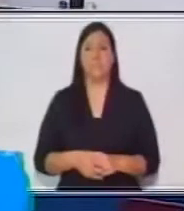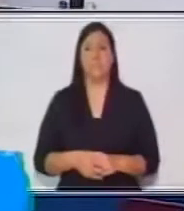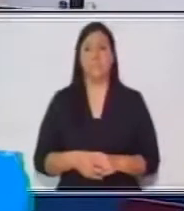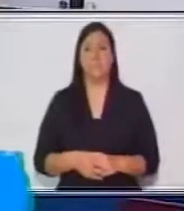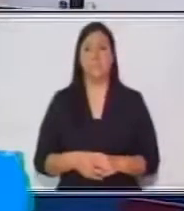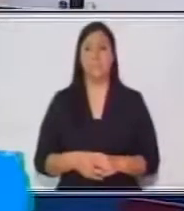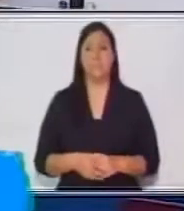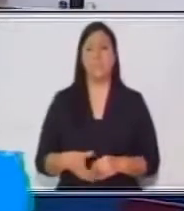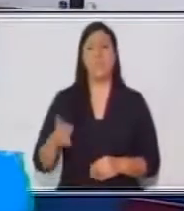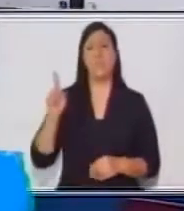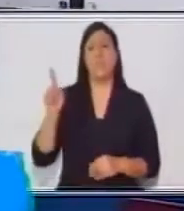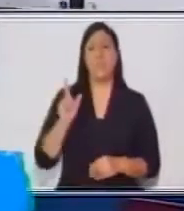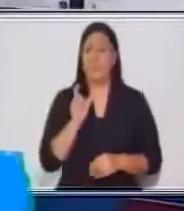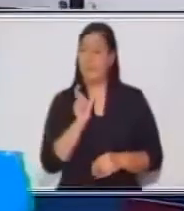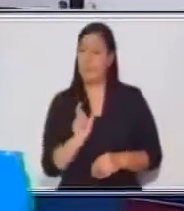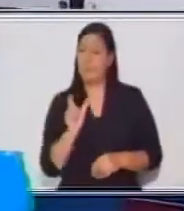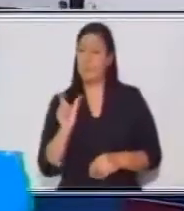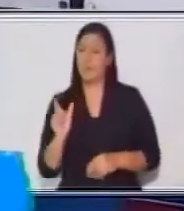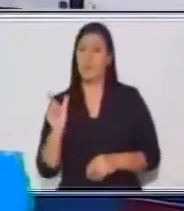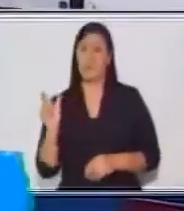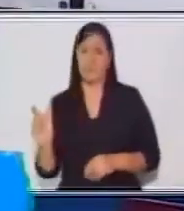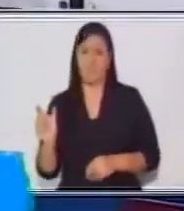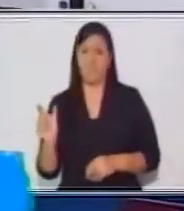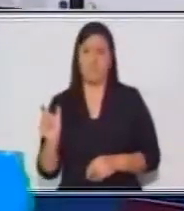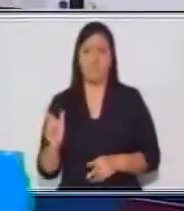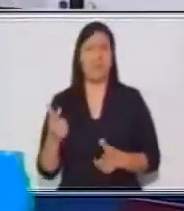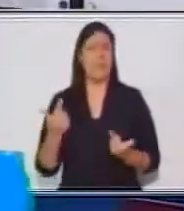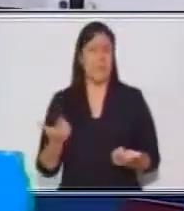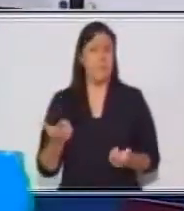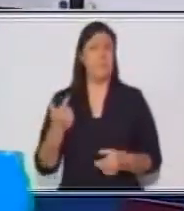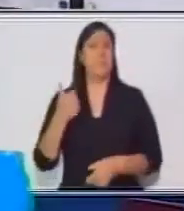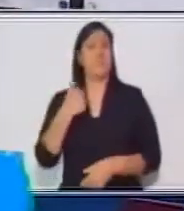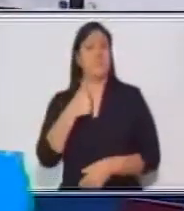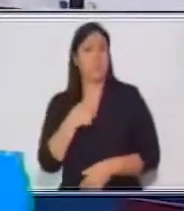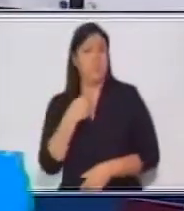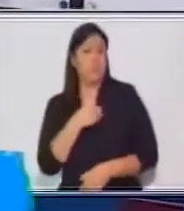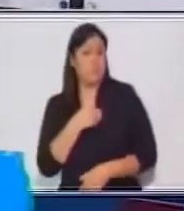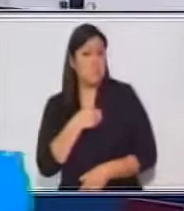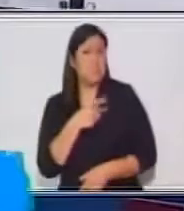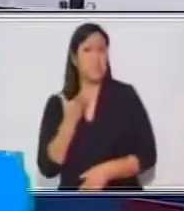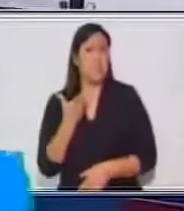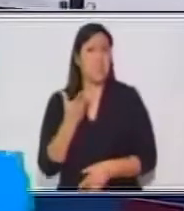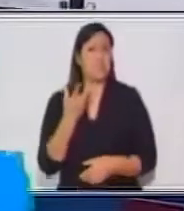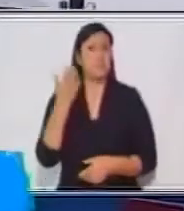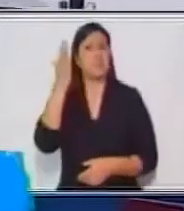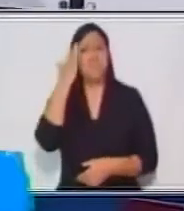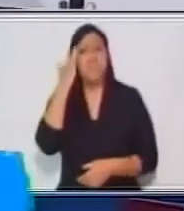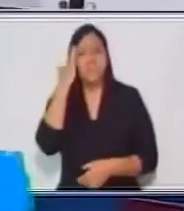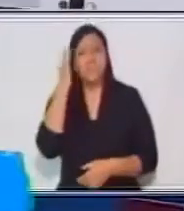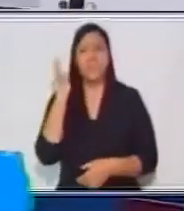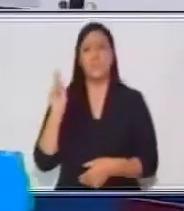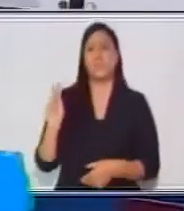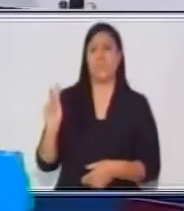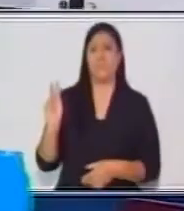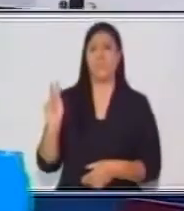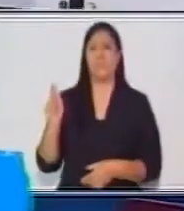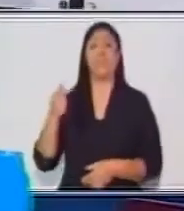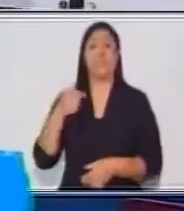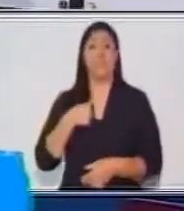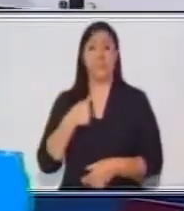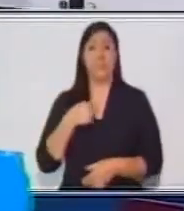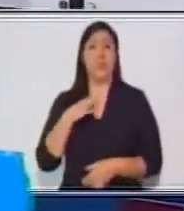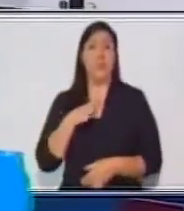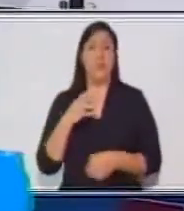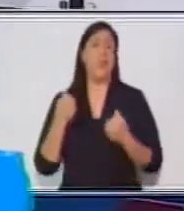en una ecuación. Pero para esto, si quiero despejar el valor de Y, lo que tengo que hacer es